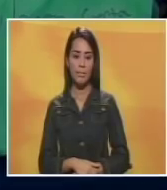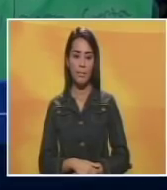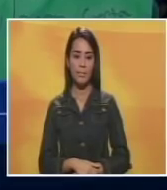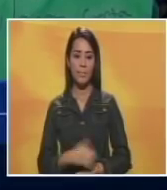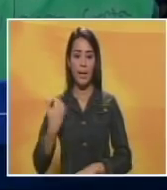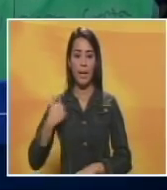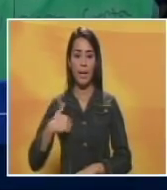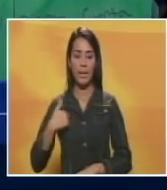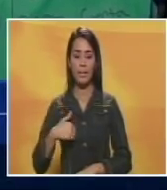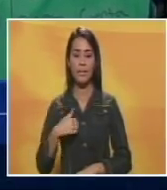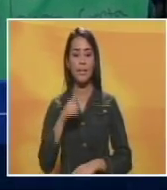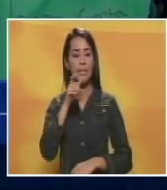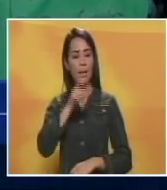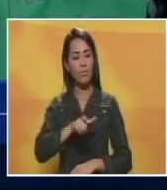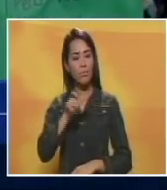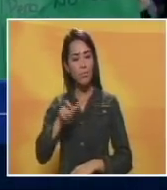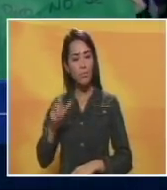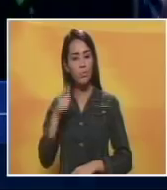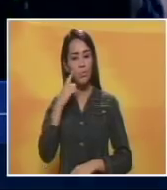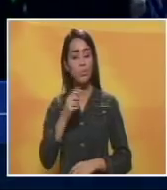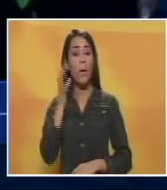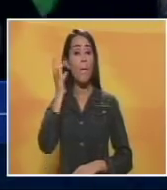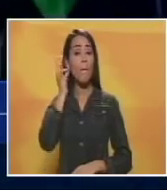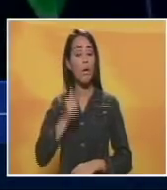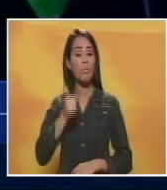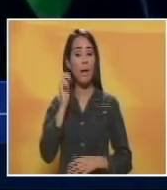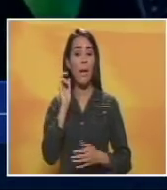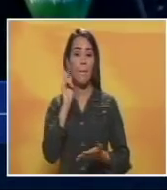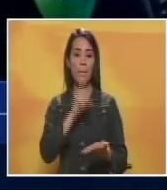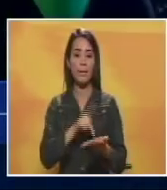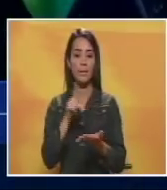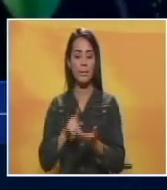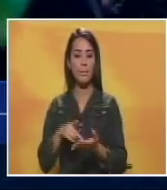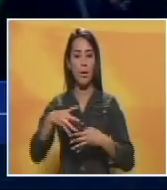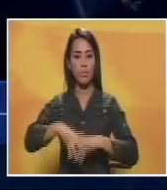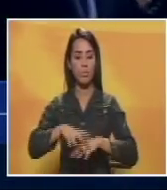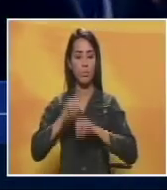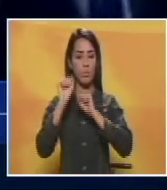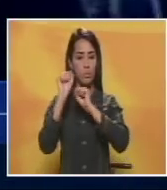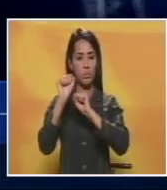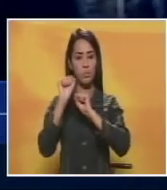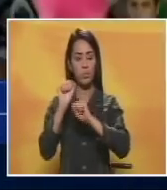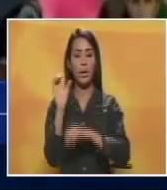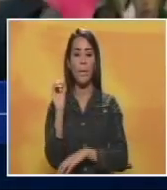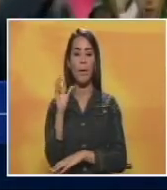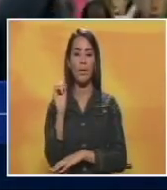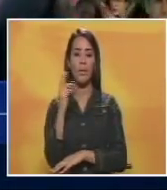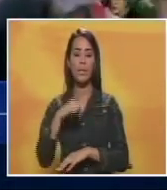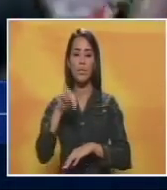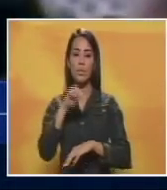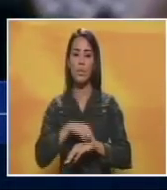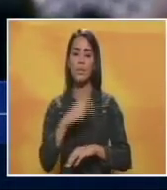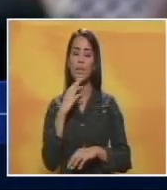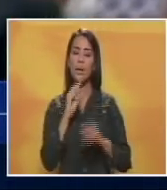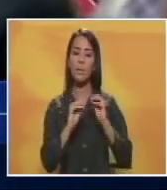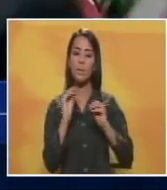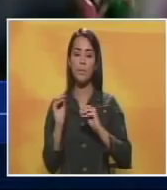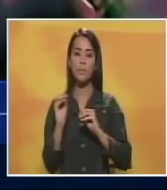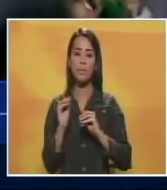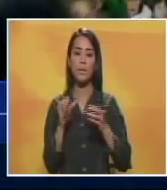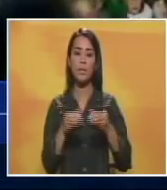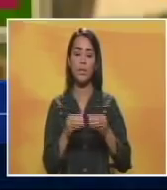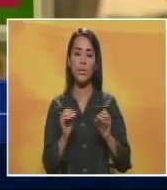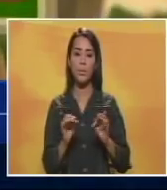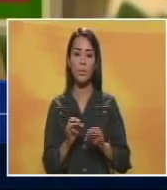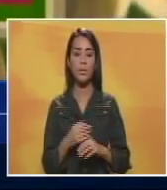En Argentina, miles de personas, en su mayoría mujeres, participaron en una nueva manifestación frente al Congreso Nacional convocada por el colectivo Ni